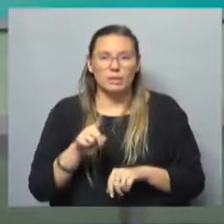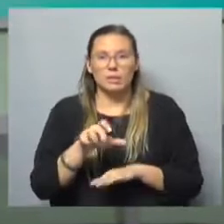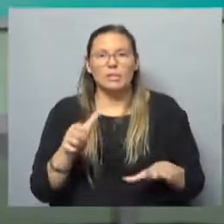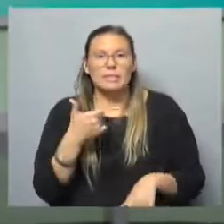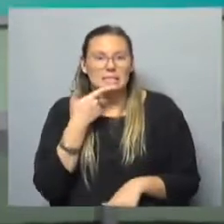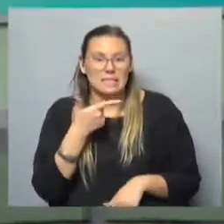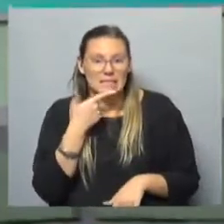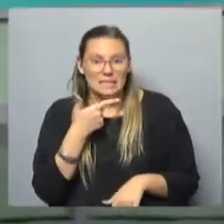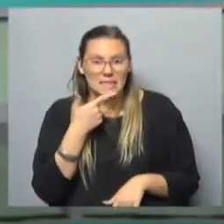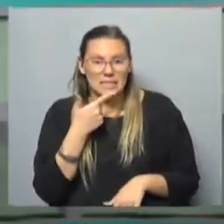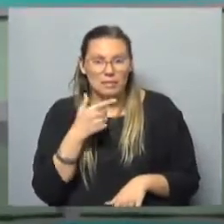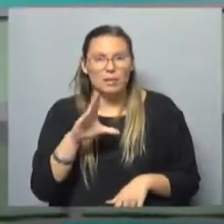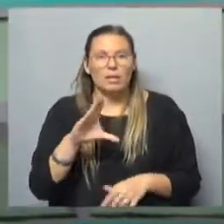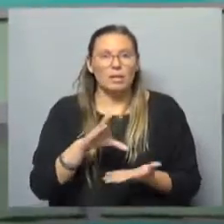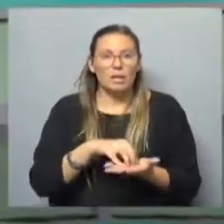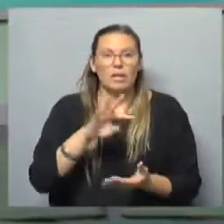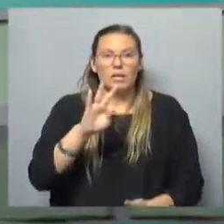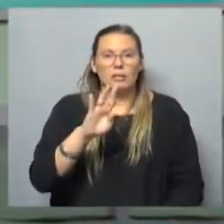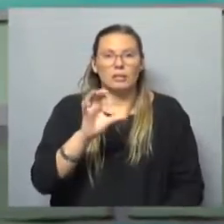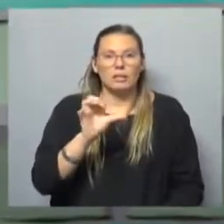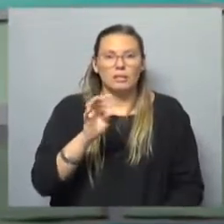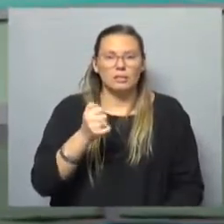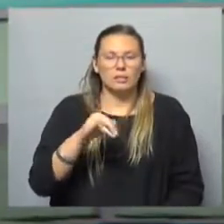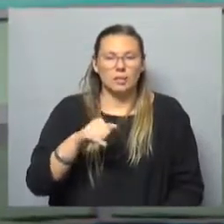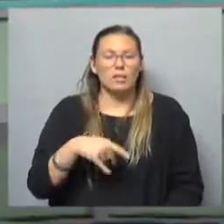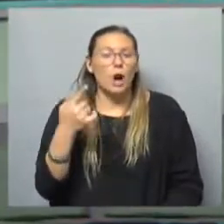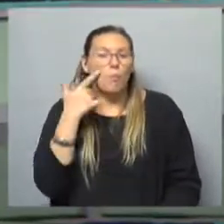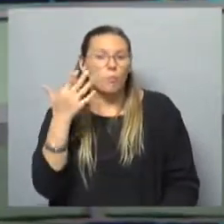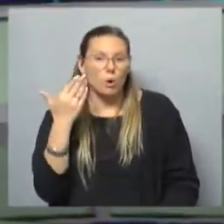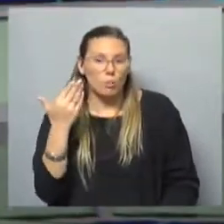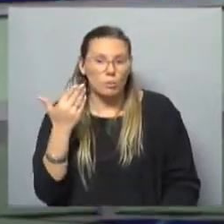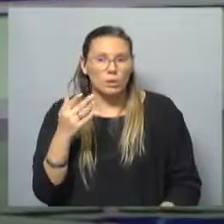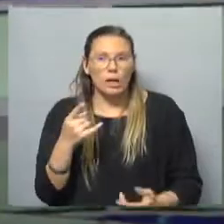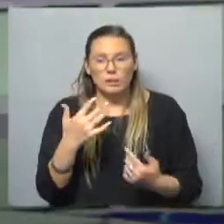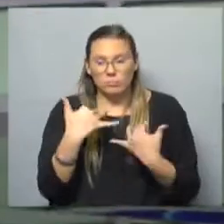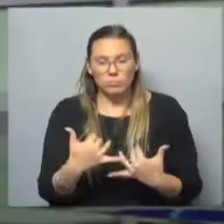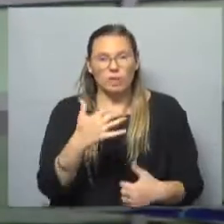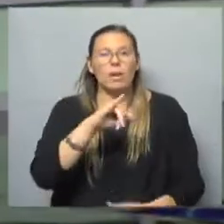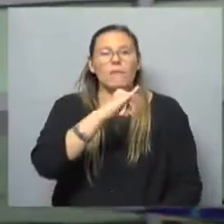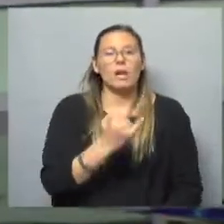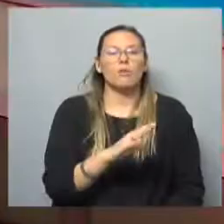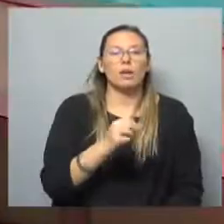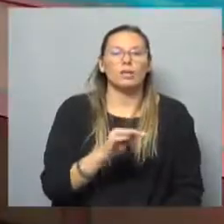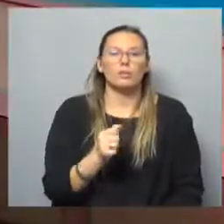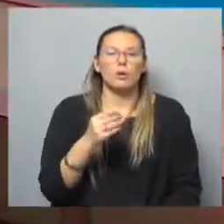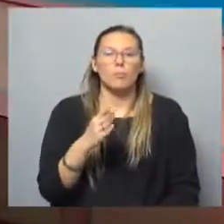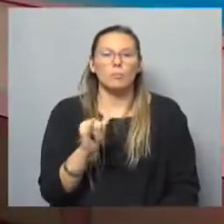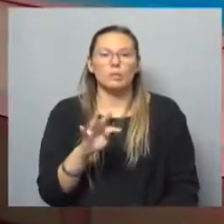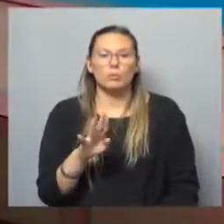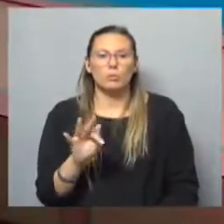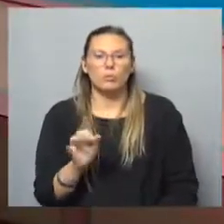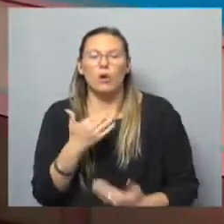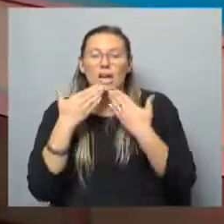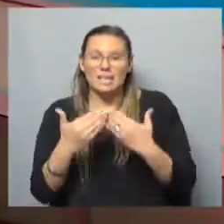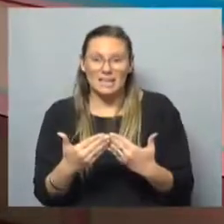de septiembre en la Trastienda Popular, el espectáculo de Pitufo Lombardo y el Flaco Castro. Tinta Brava. No, muchísimas